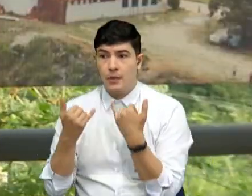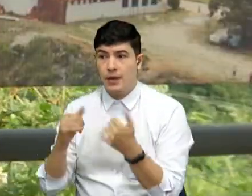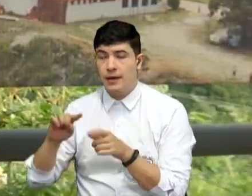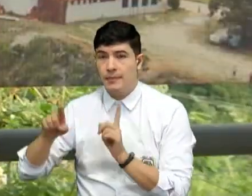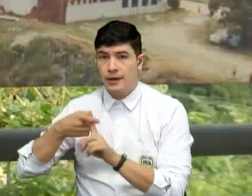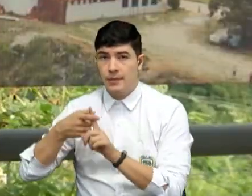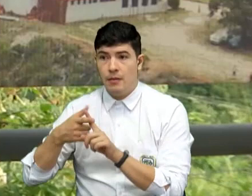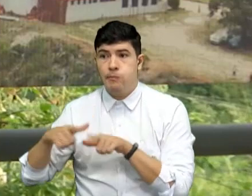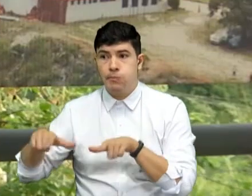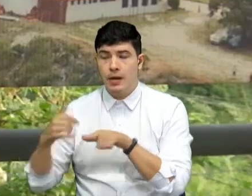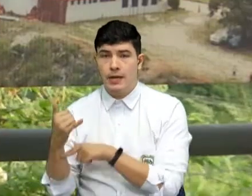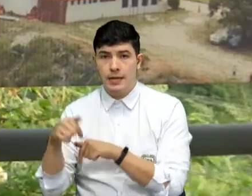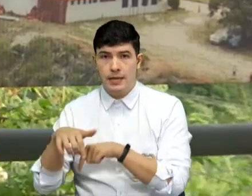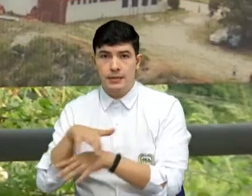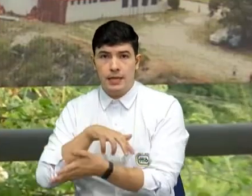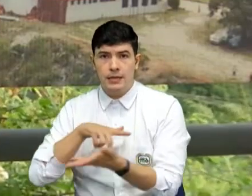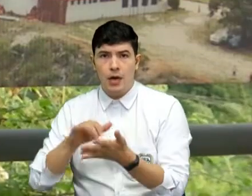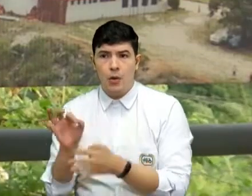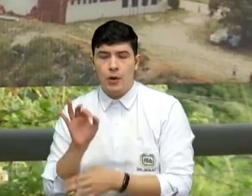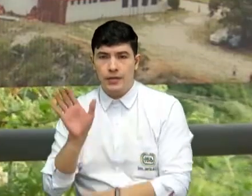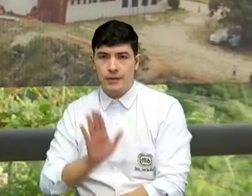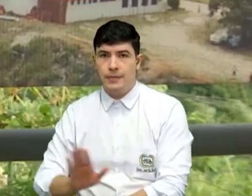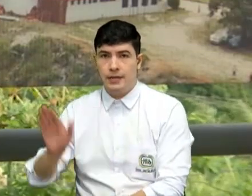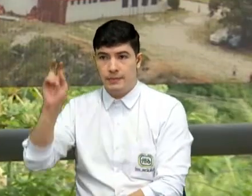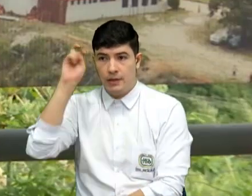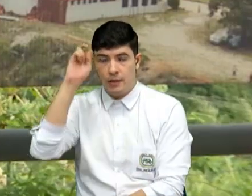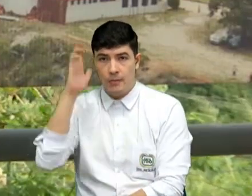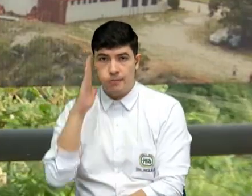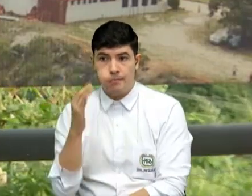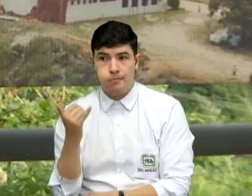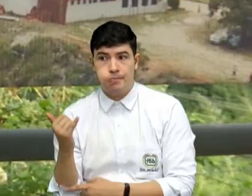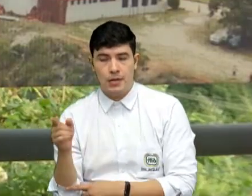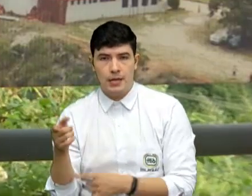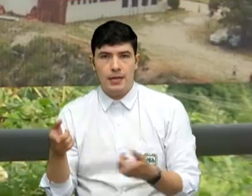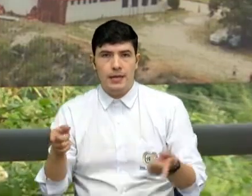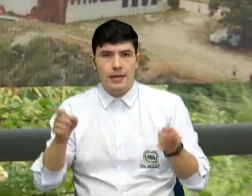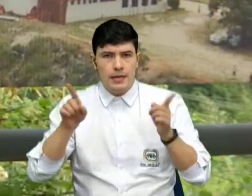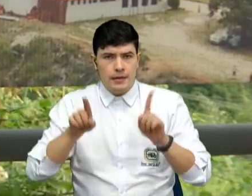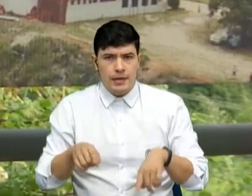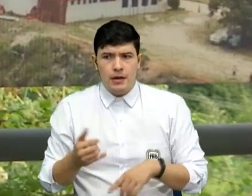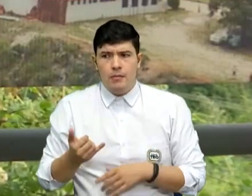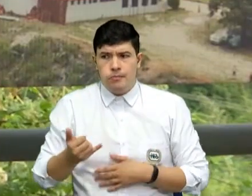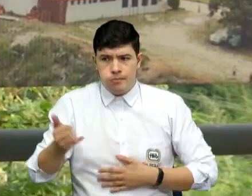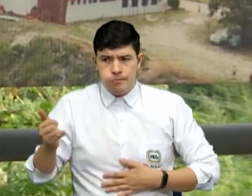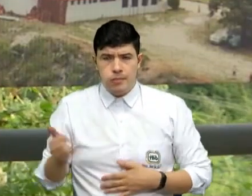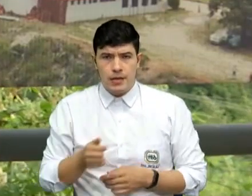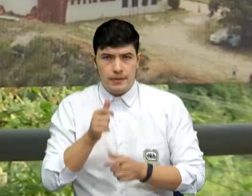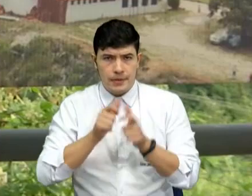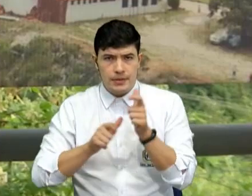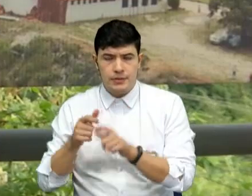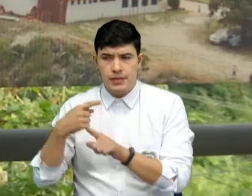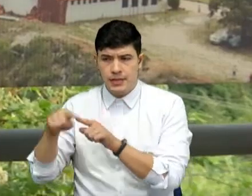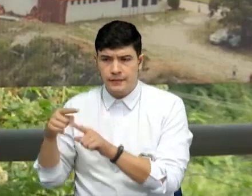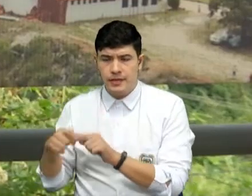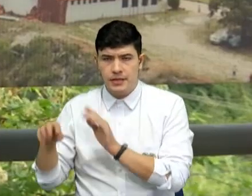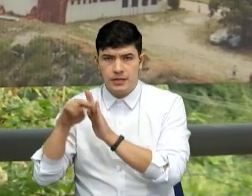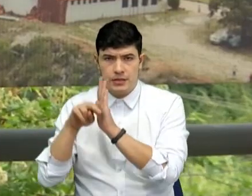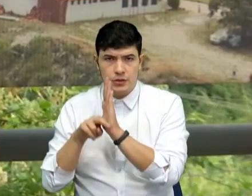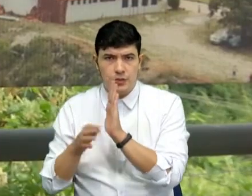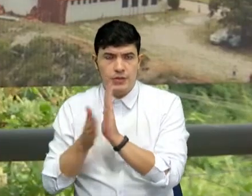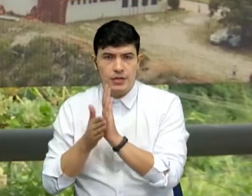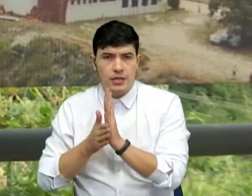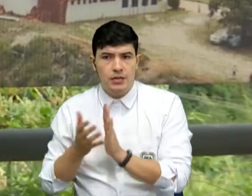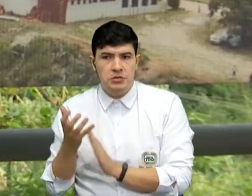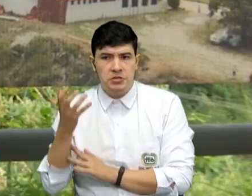lugares a nivel de Santander y a nivel de Norte de Santander, también allí muy de mano a mano con los demás medios